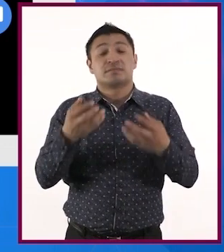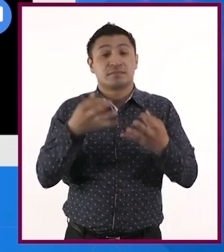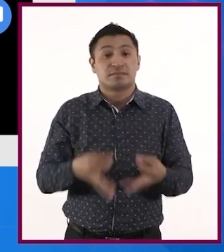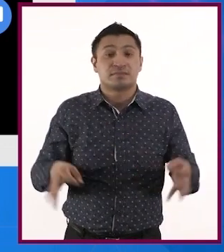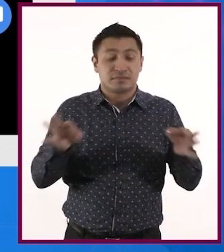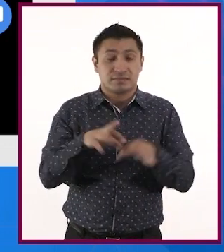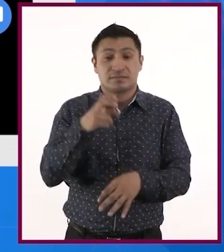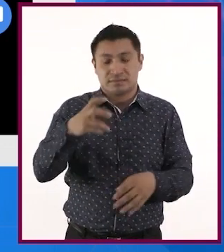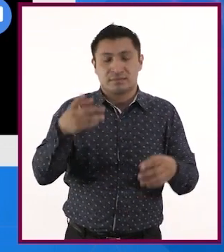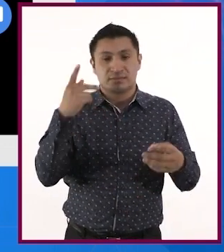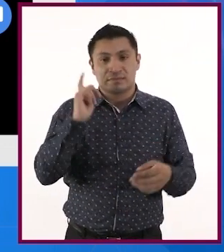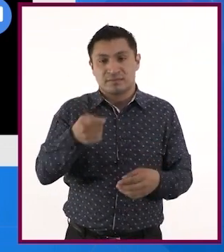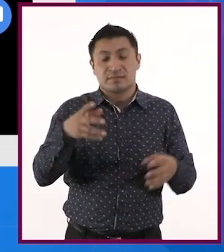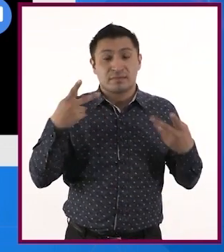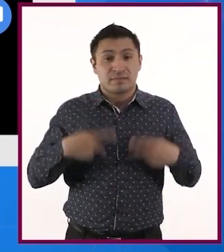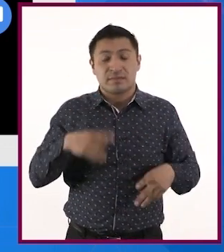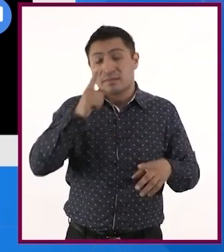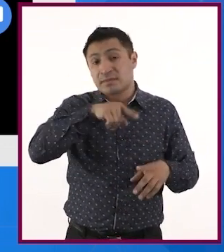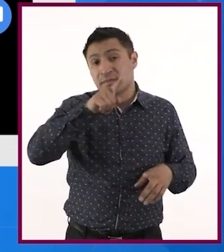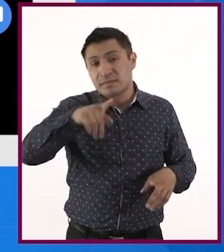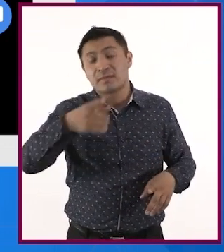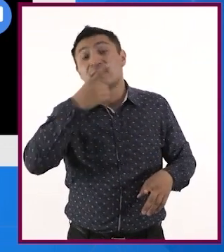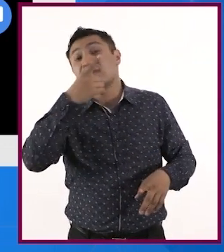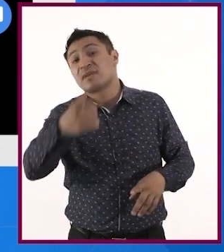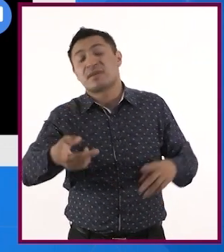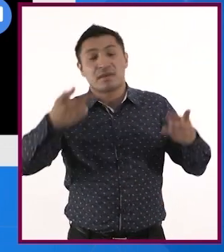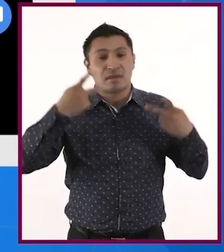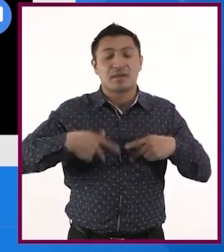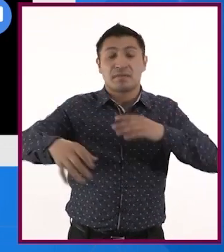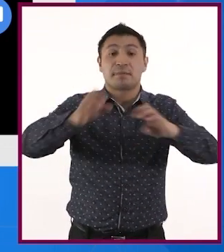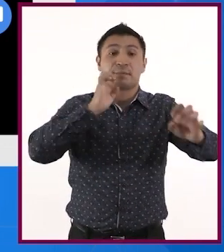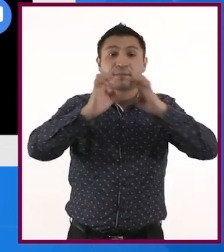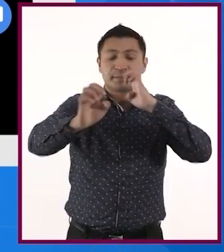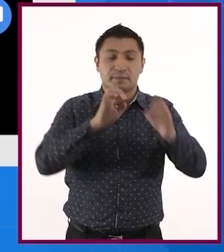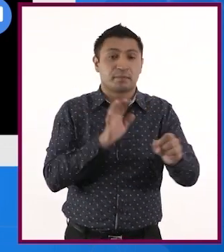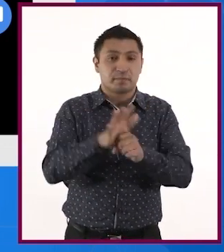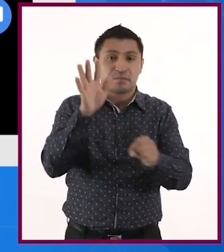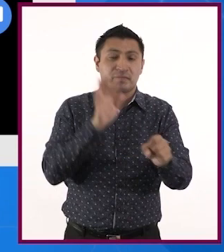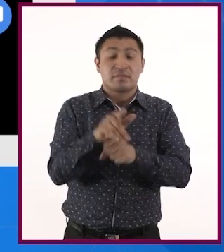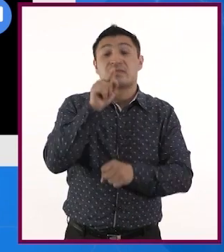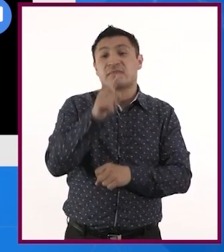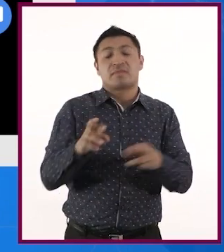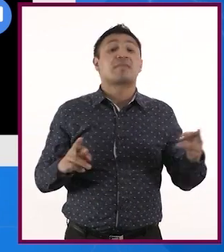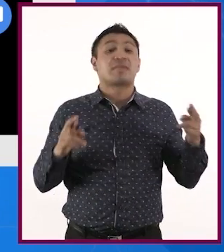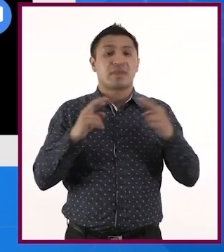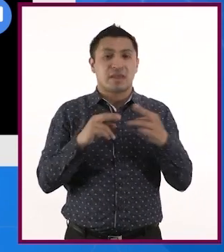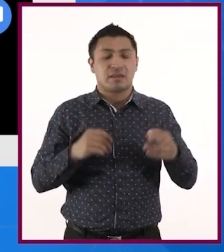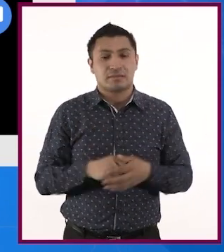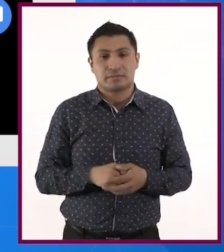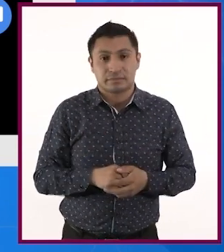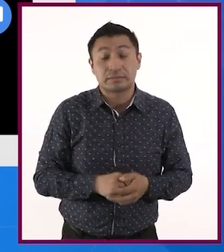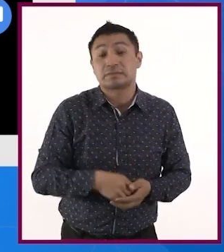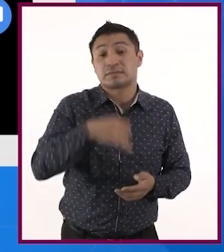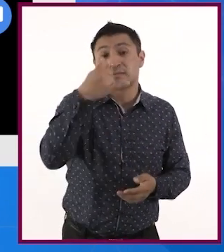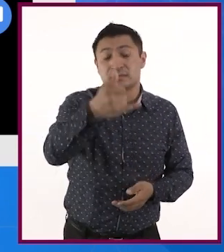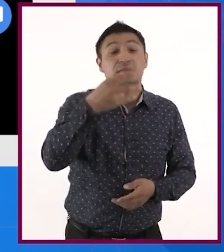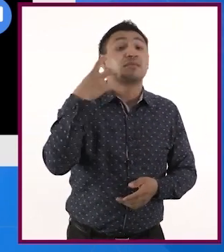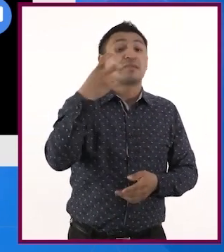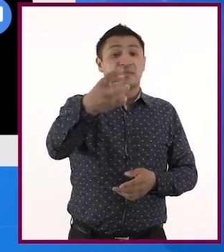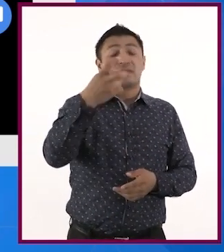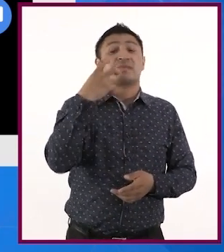que las personas que son censadas le dicen al entrevistador cuál es su religión, ¿sí? Y